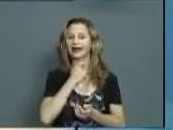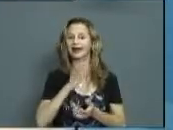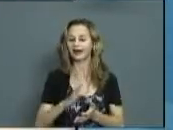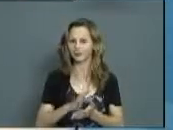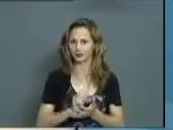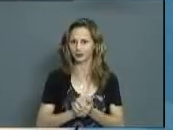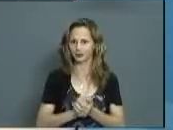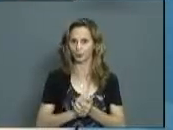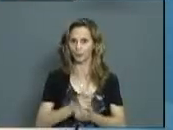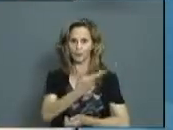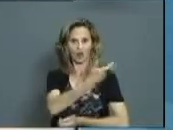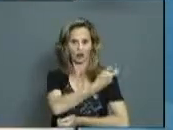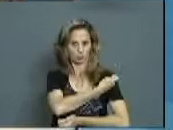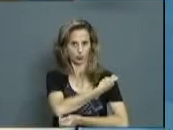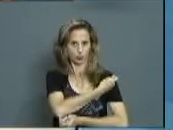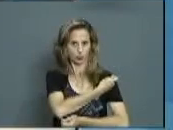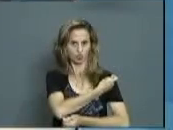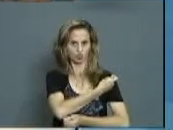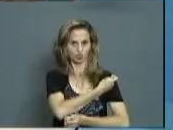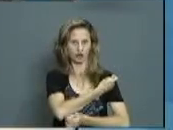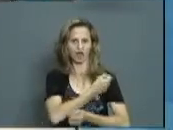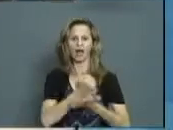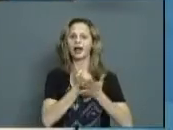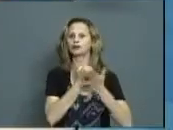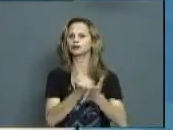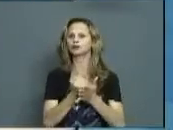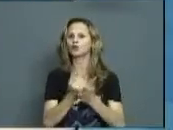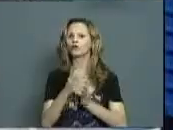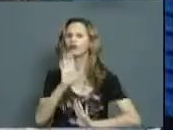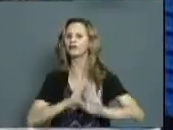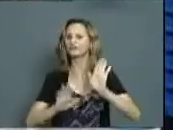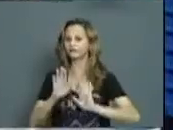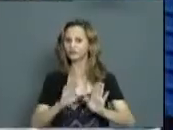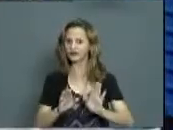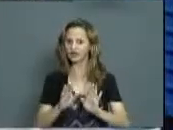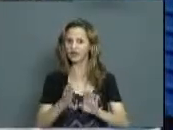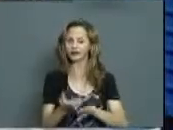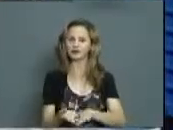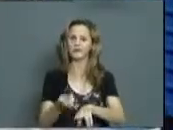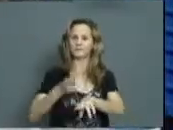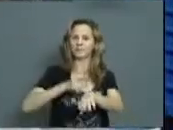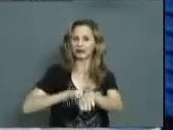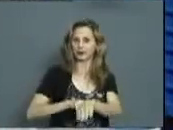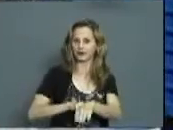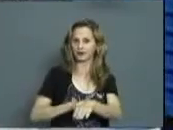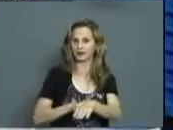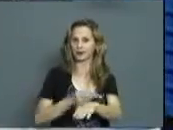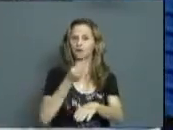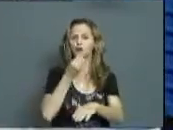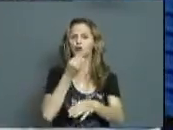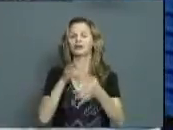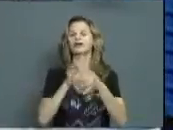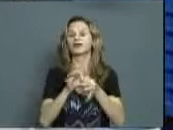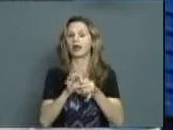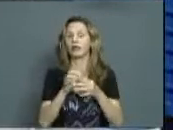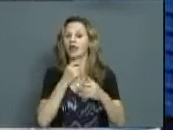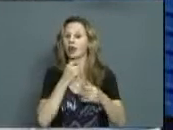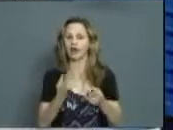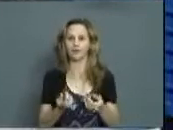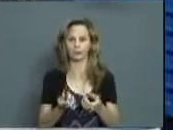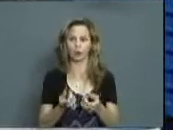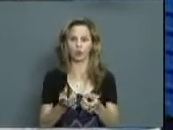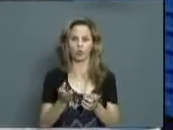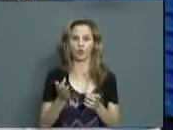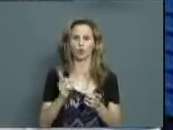inhiben sobre todo llegar a la forma grave y crítica de la enfermedad. Previene la forma grave y crítica de la enfermedad, pero eso no quiere decir que nosotros